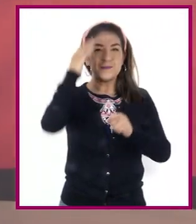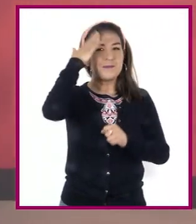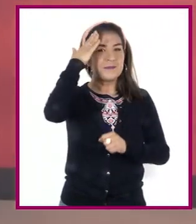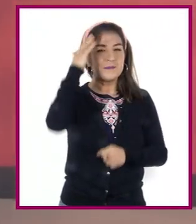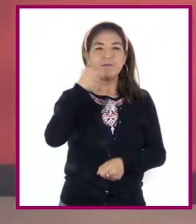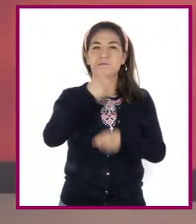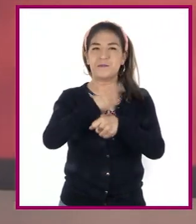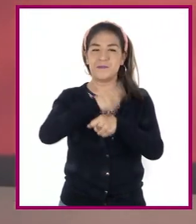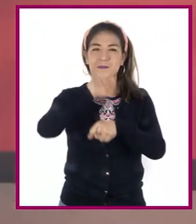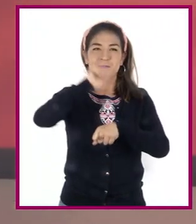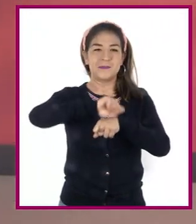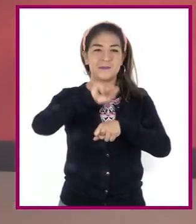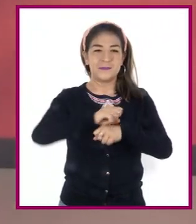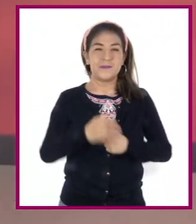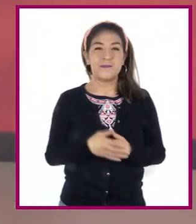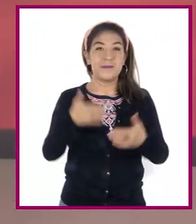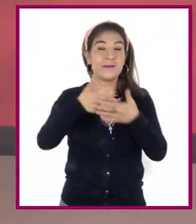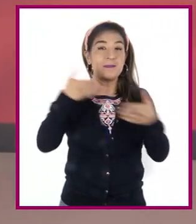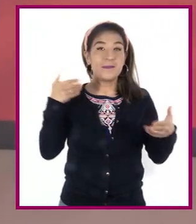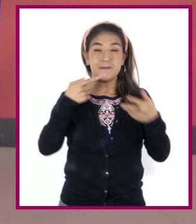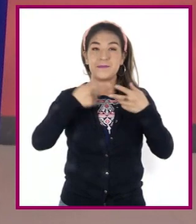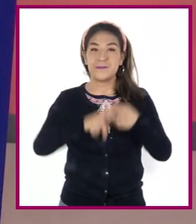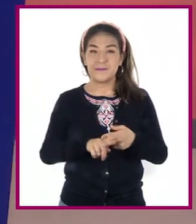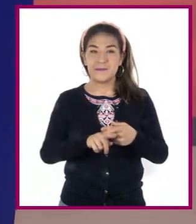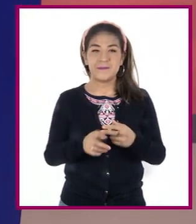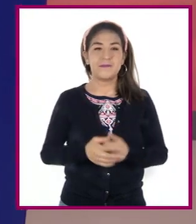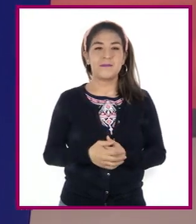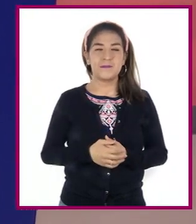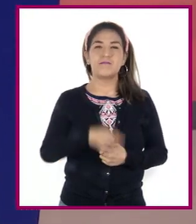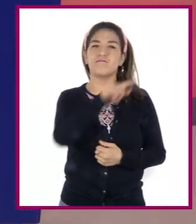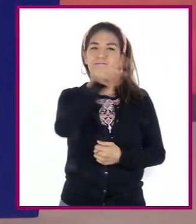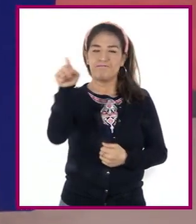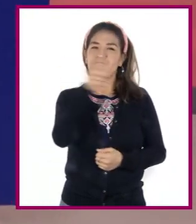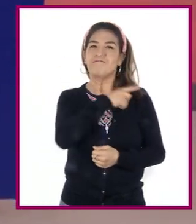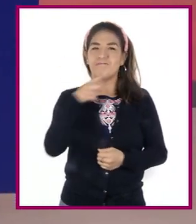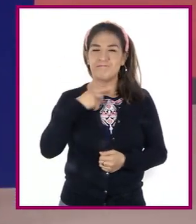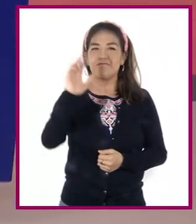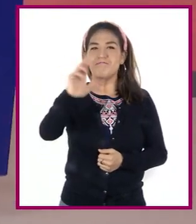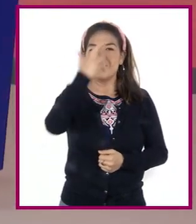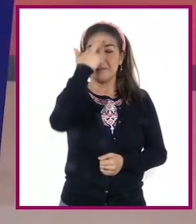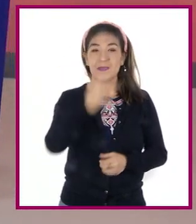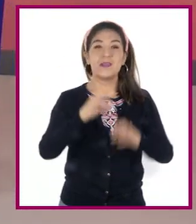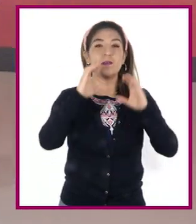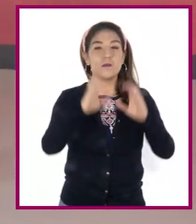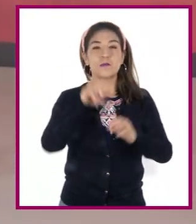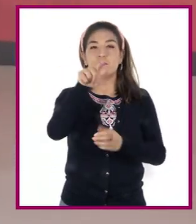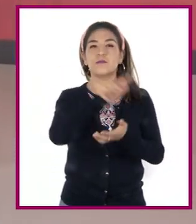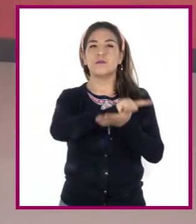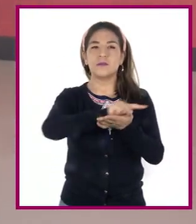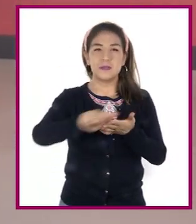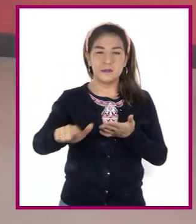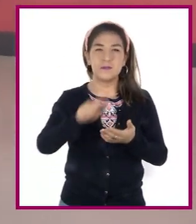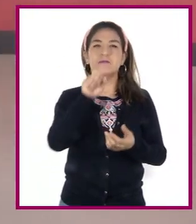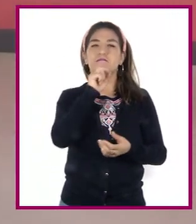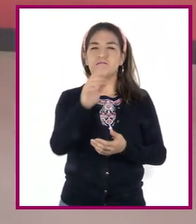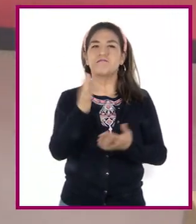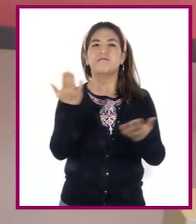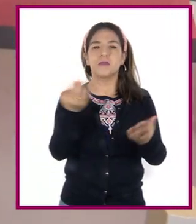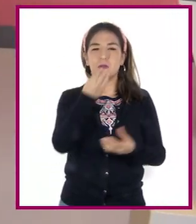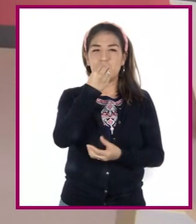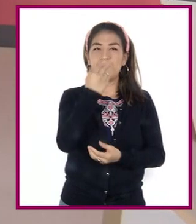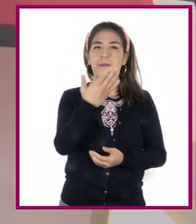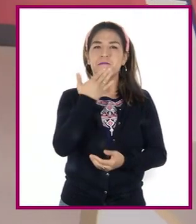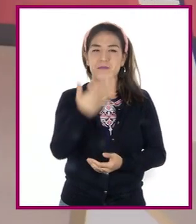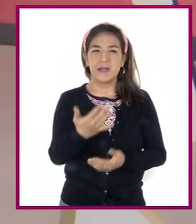de secundaria. Antes de iniciar, les recuerdo que a sus hábitos de estudio deben sumar buenos hábitos de higiene y alimentación, así